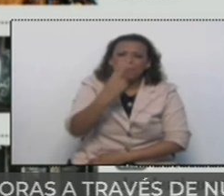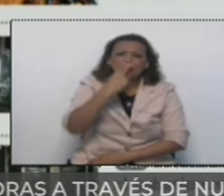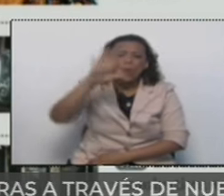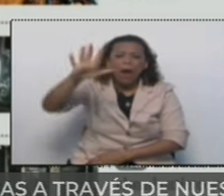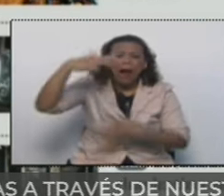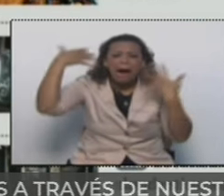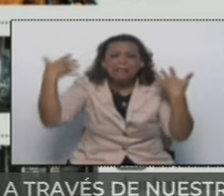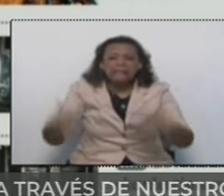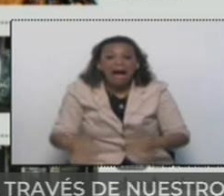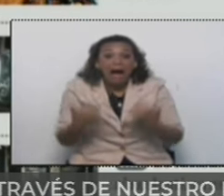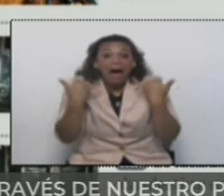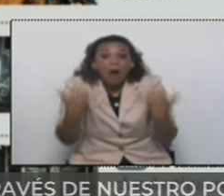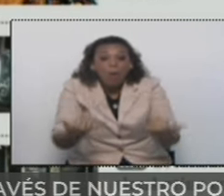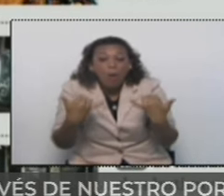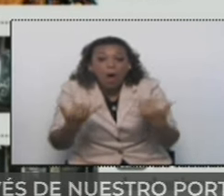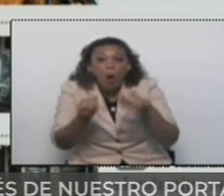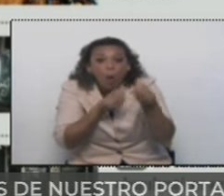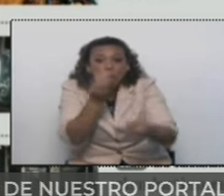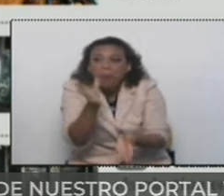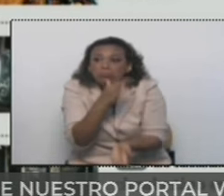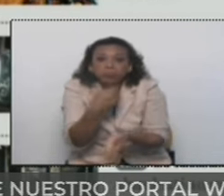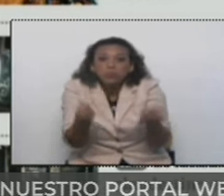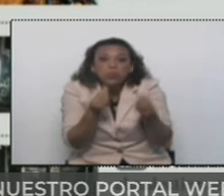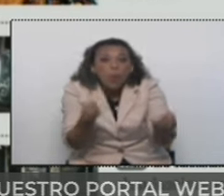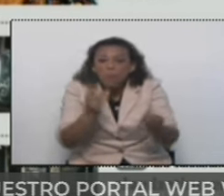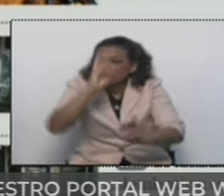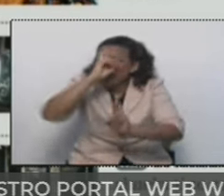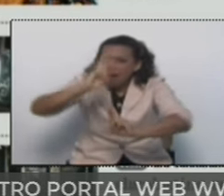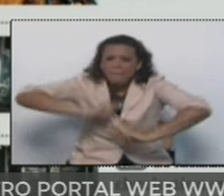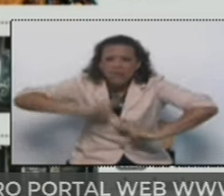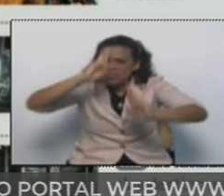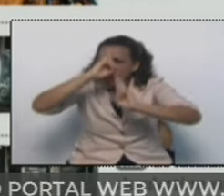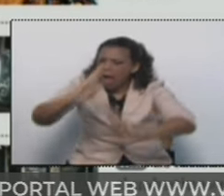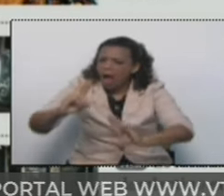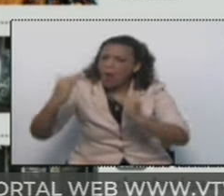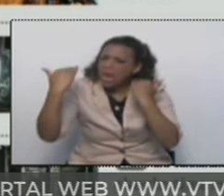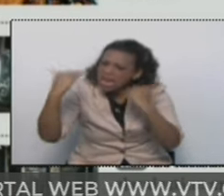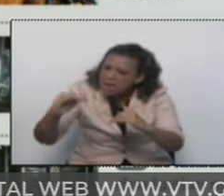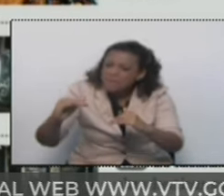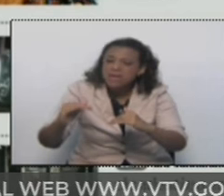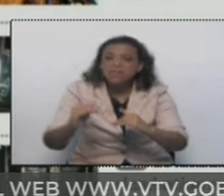que ahora no había nada, ni siquiera se respetaban esas líneas rojas. Bueno, es un